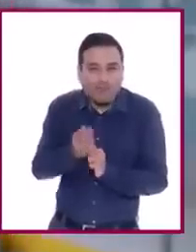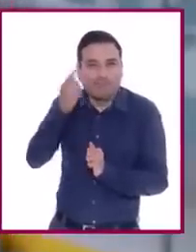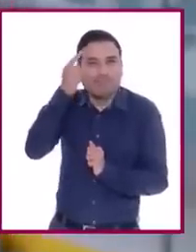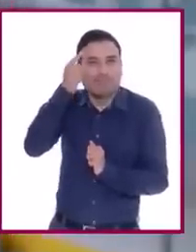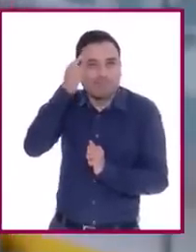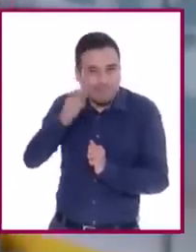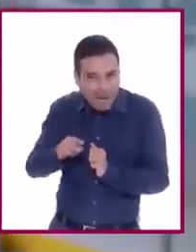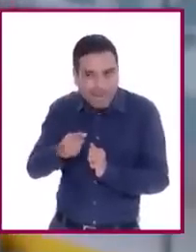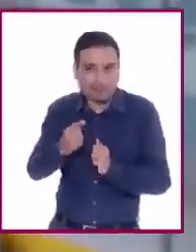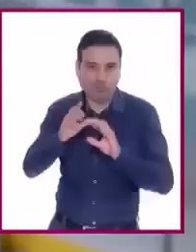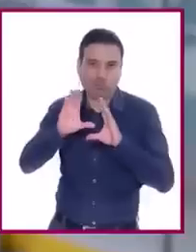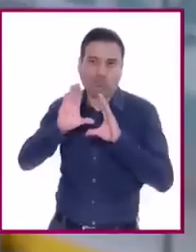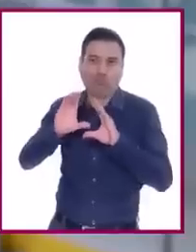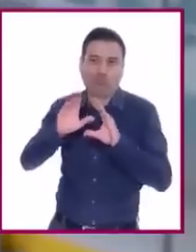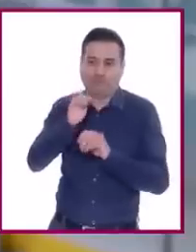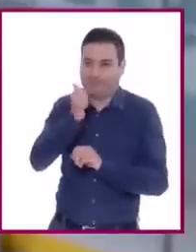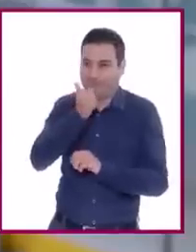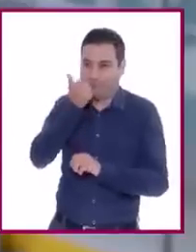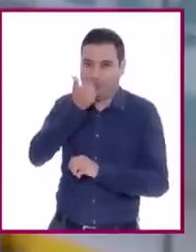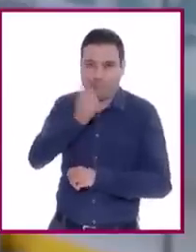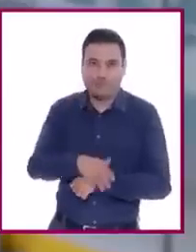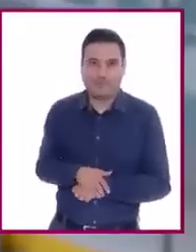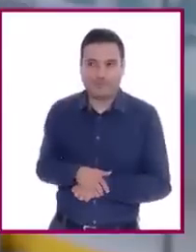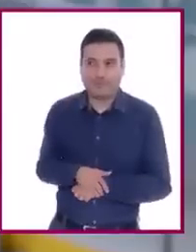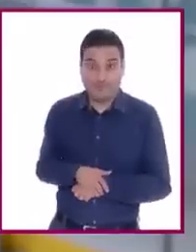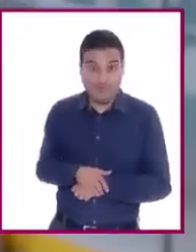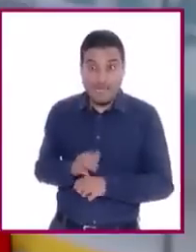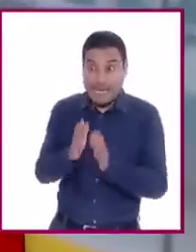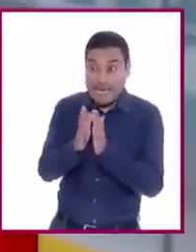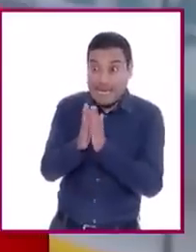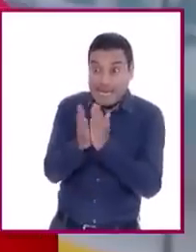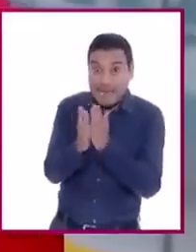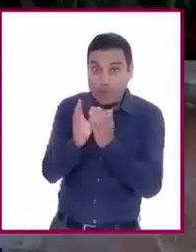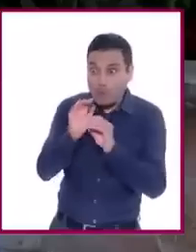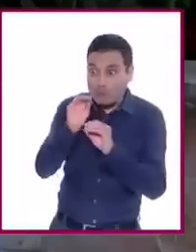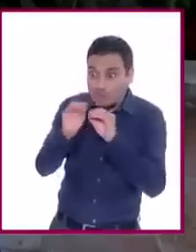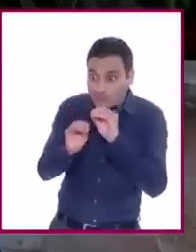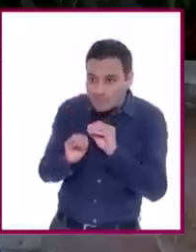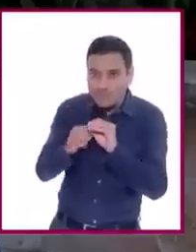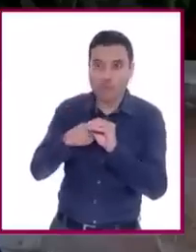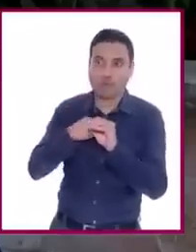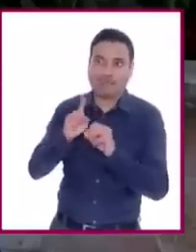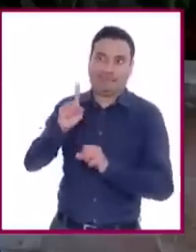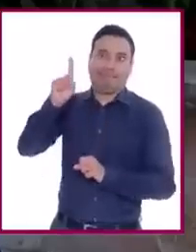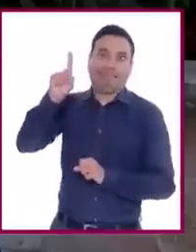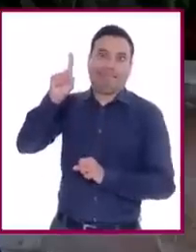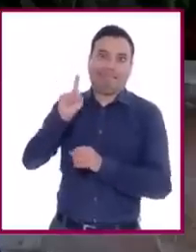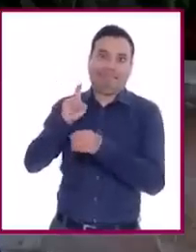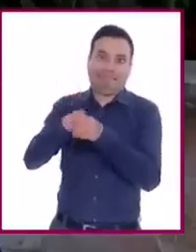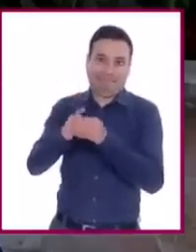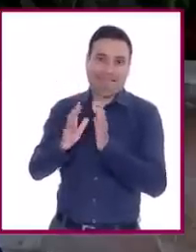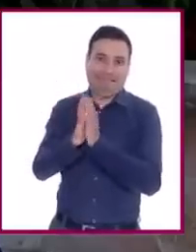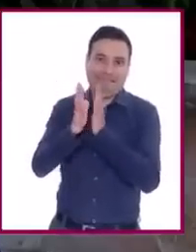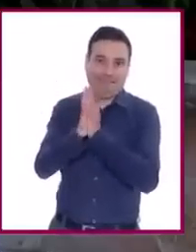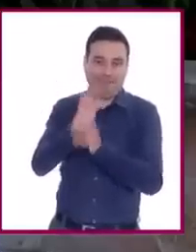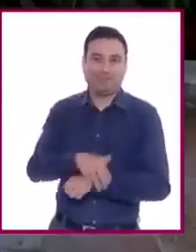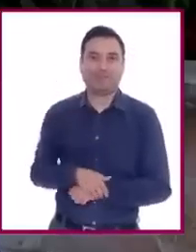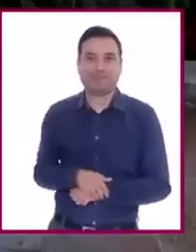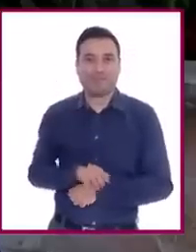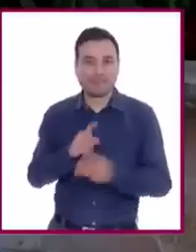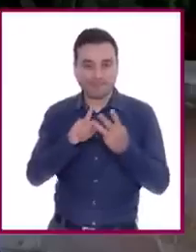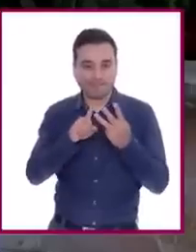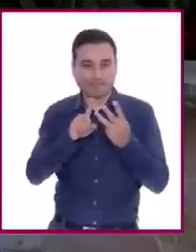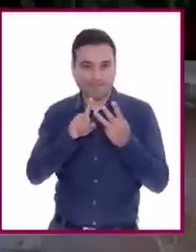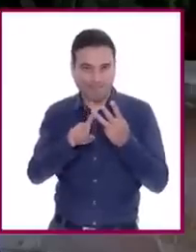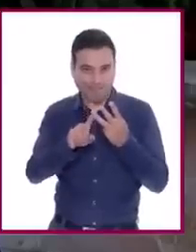que esta era una gran oportunidad que no podía dejar pasar y finalmente una más que es más sentimental